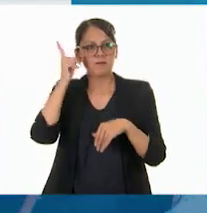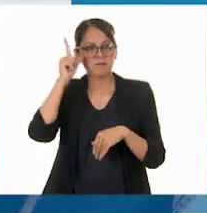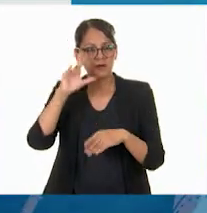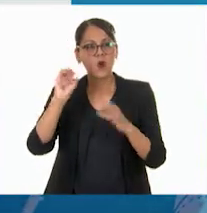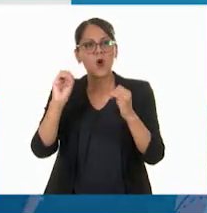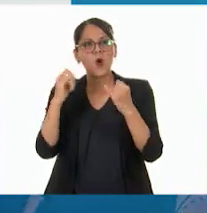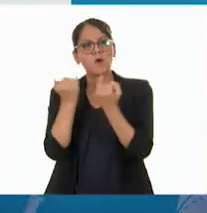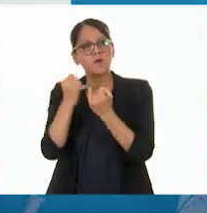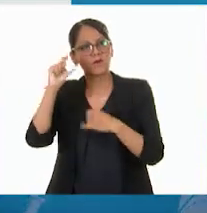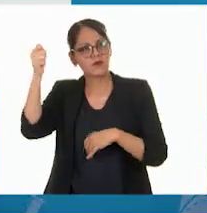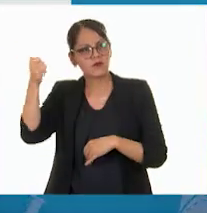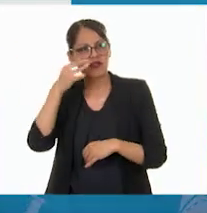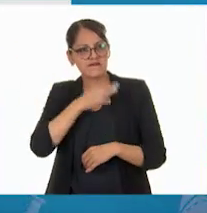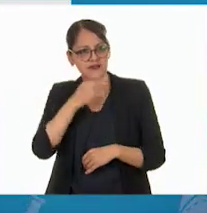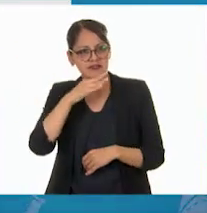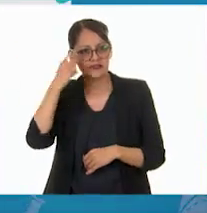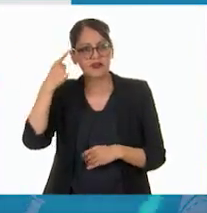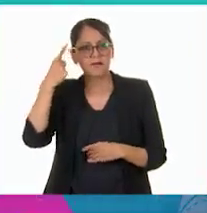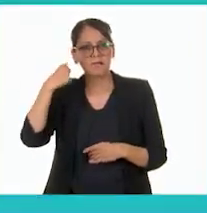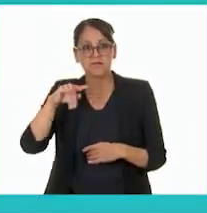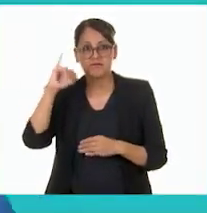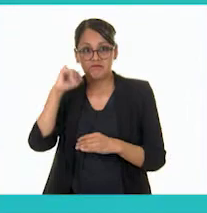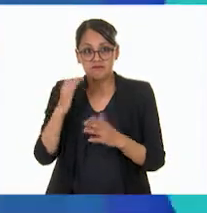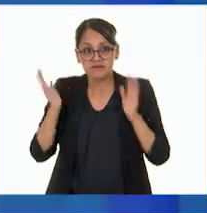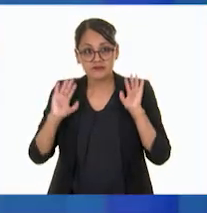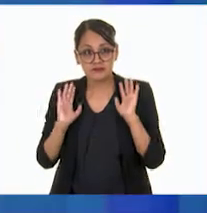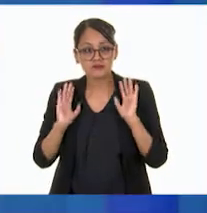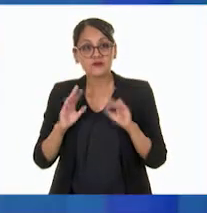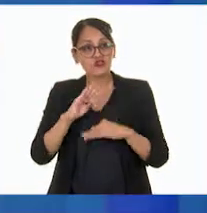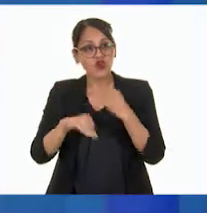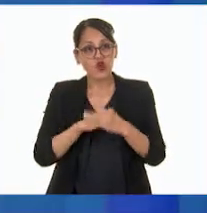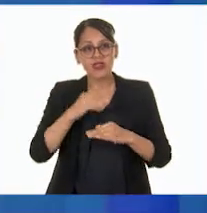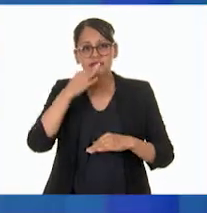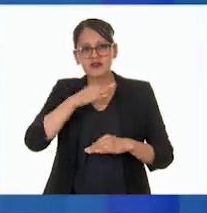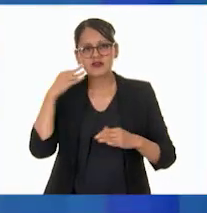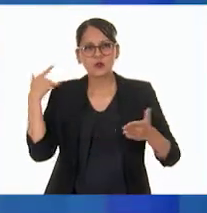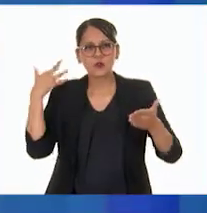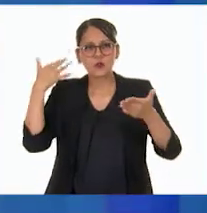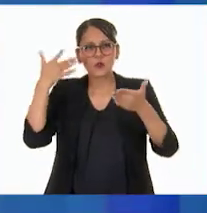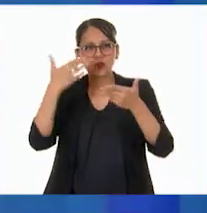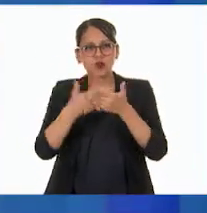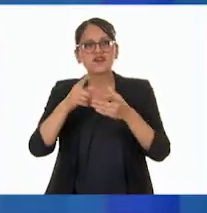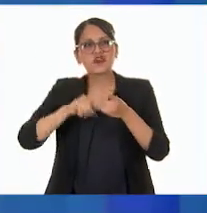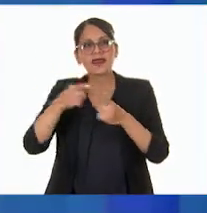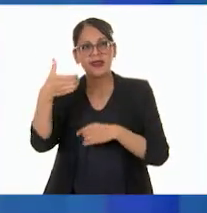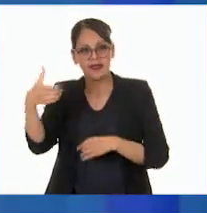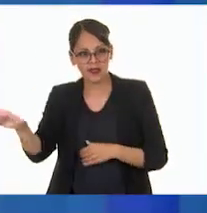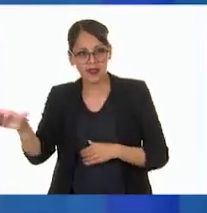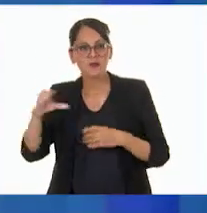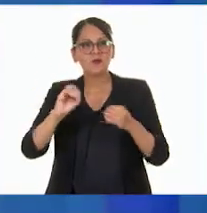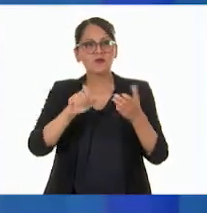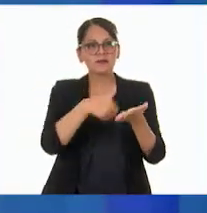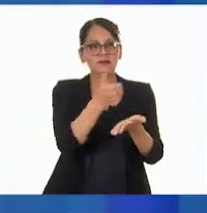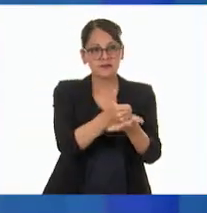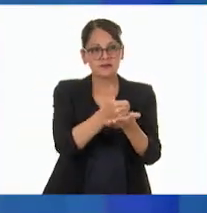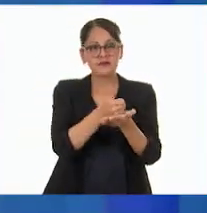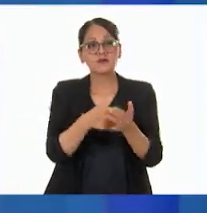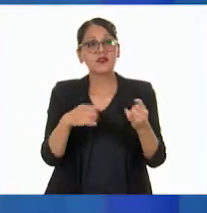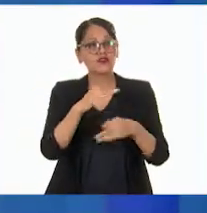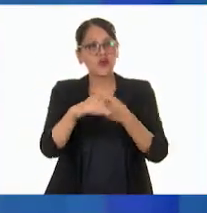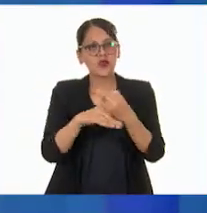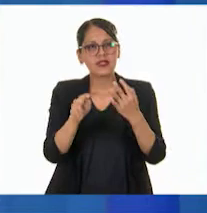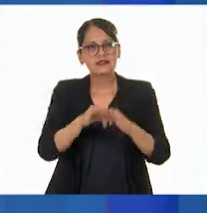las fiestas de los santos patronos. Todas esas fiestas se celebraban por igual en el campo o en las ciudades y eran